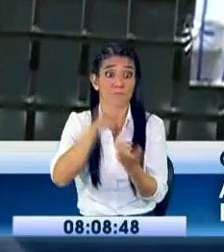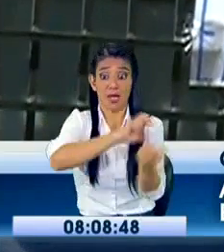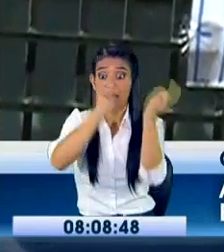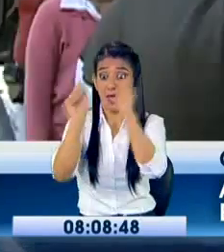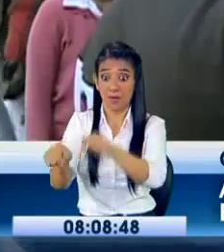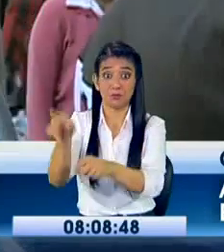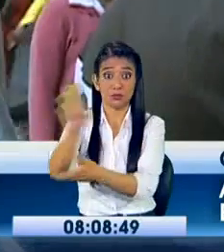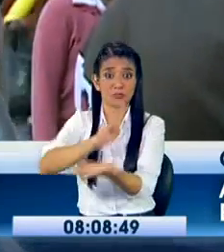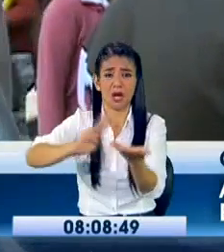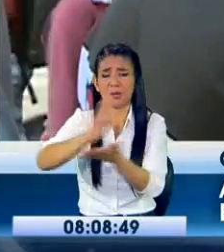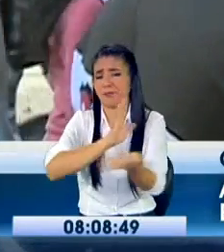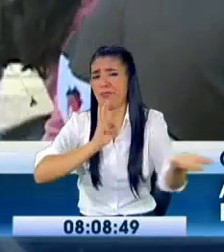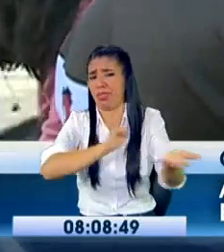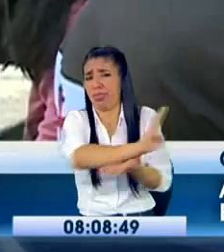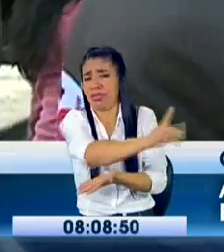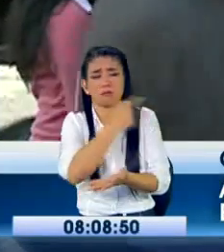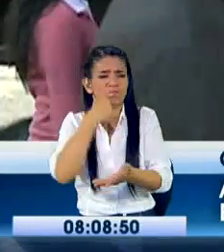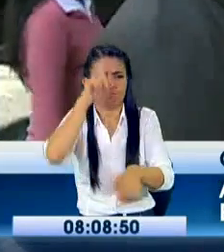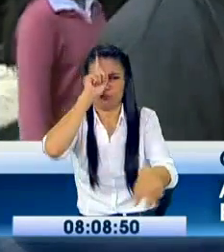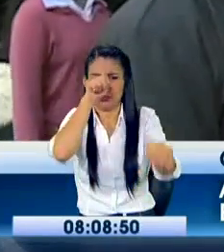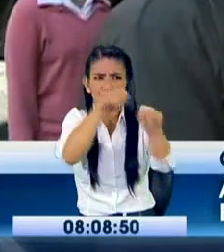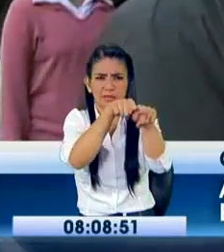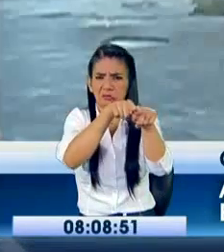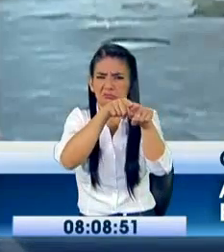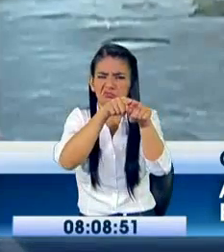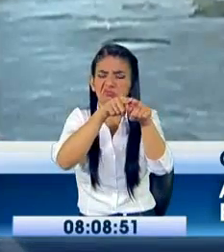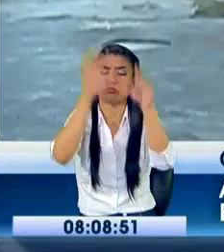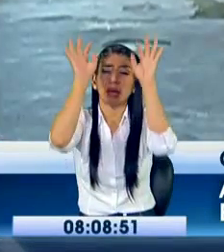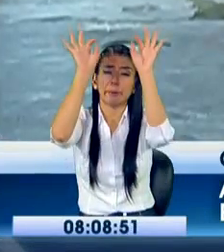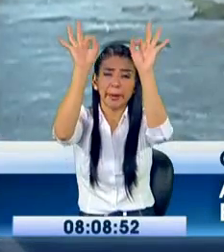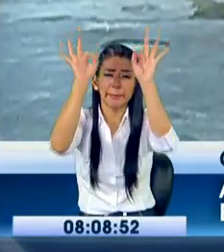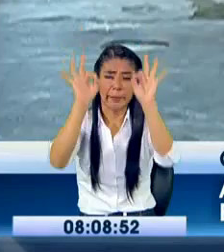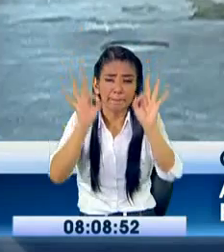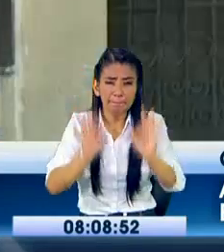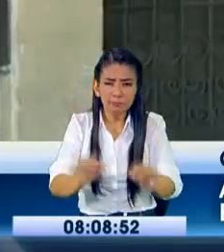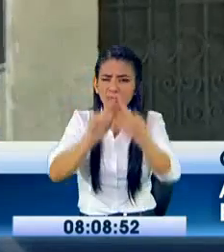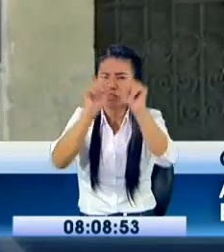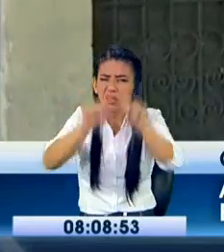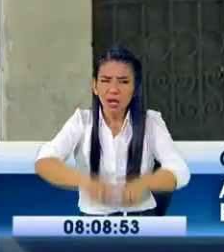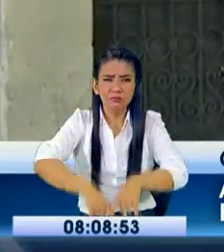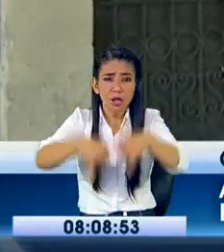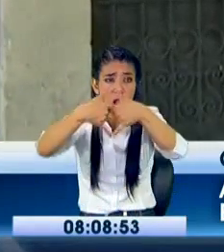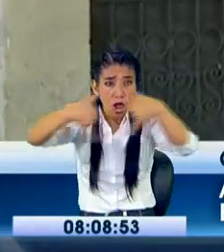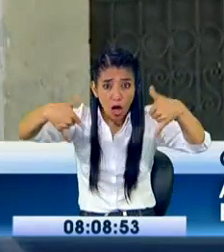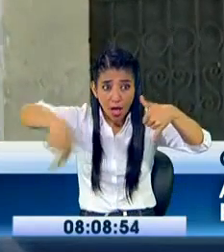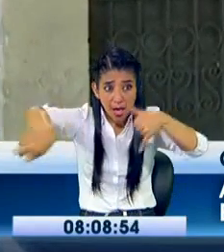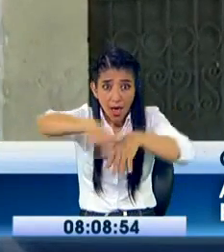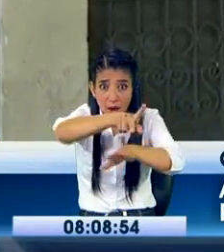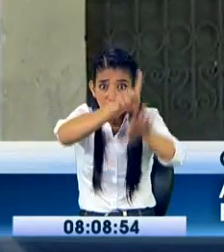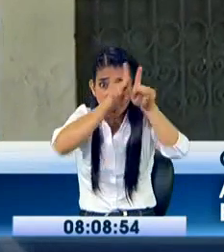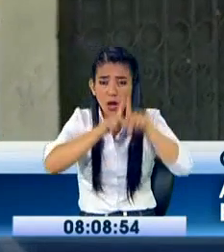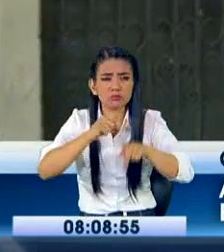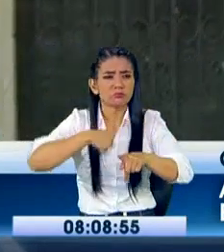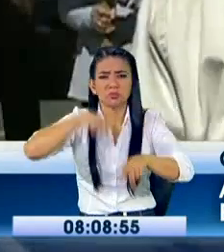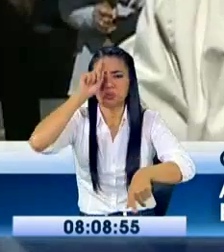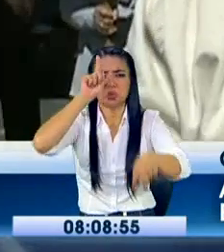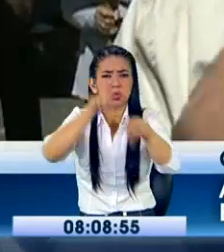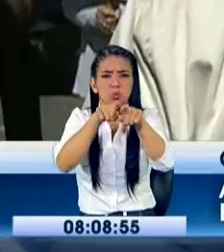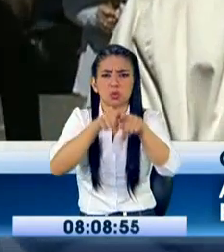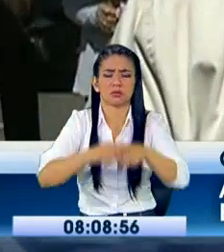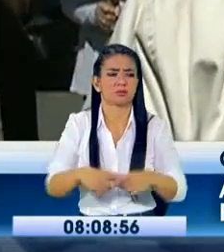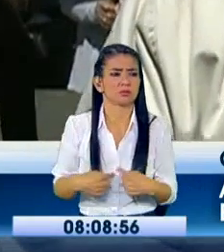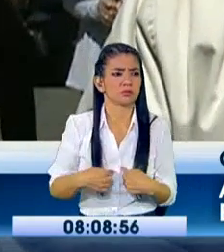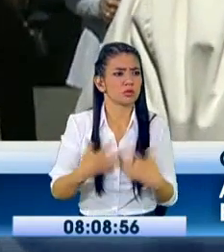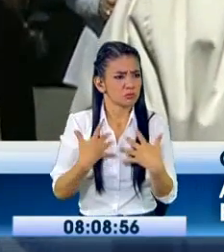familia, a la comunidad entera. Desde este sitio arrancaron con una marcha con destino al municipio de Quito. Recorrieron las calles céntricas